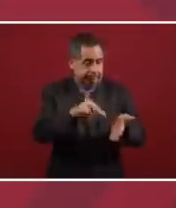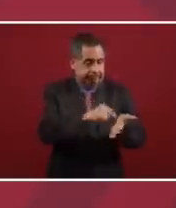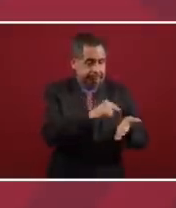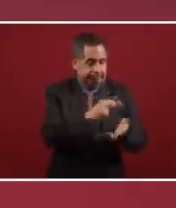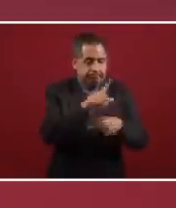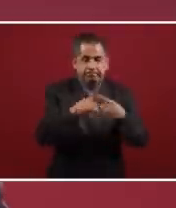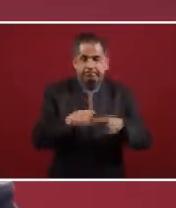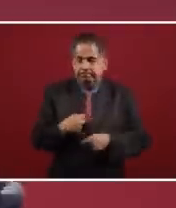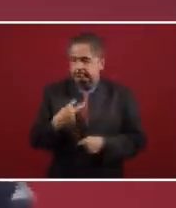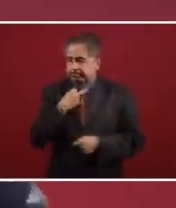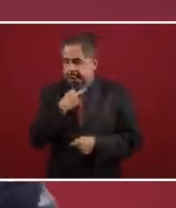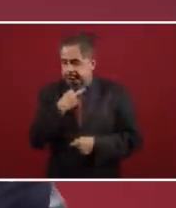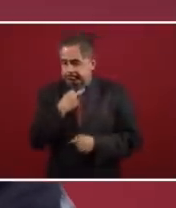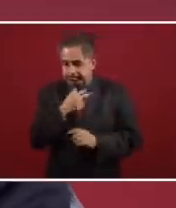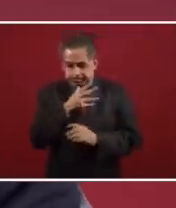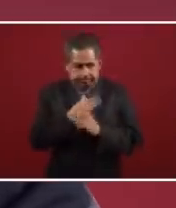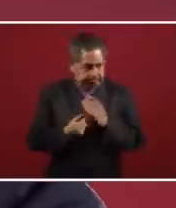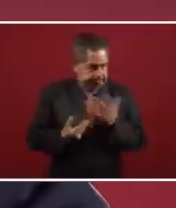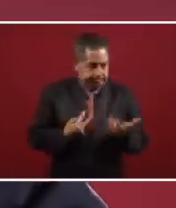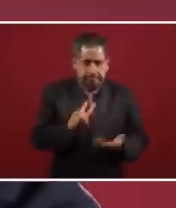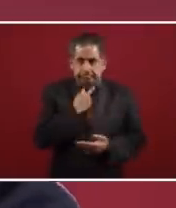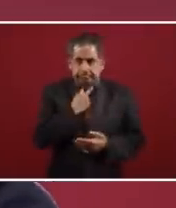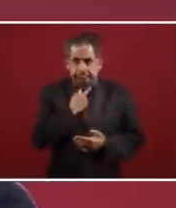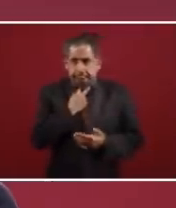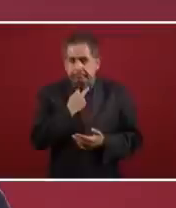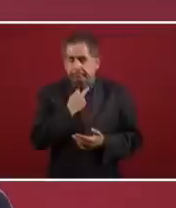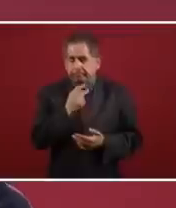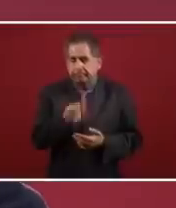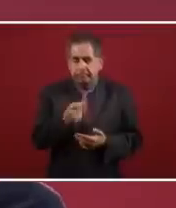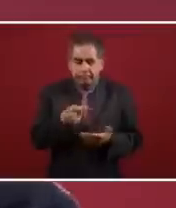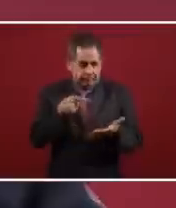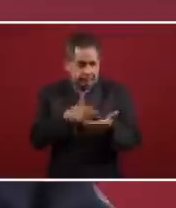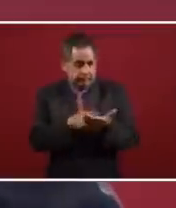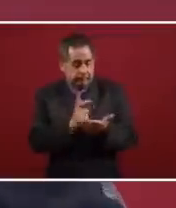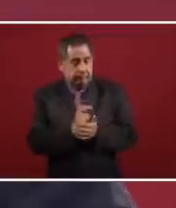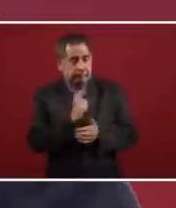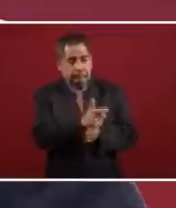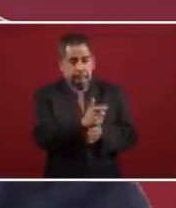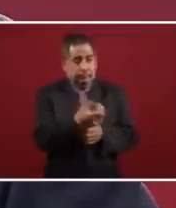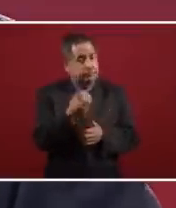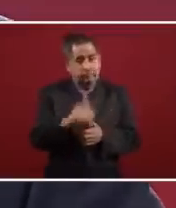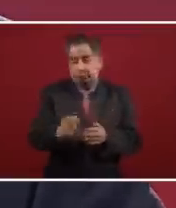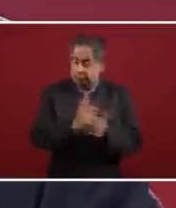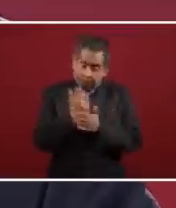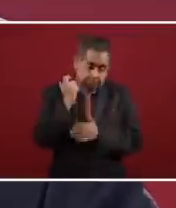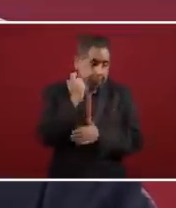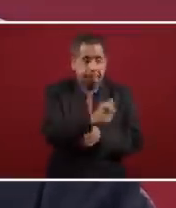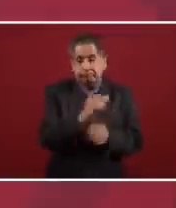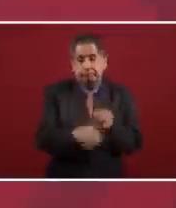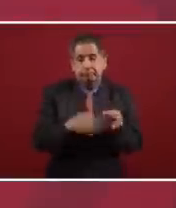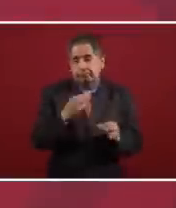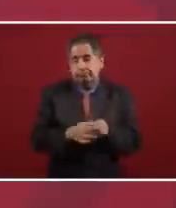es decir en dónde se paga porque se paga